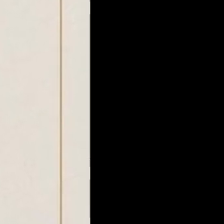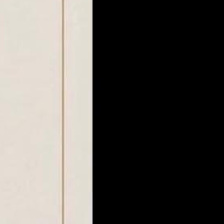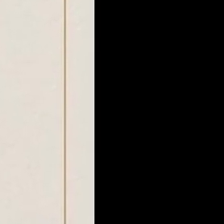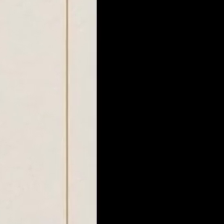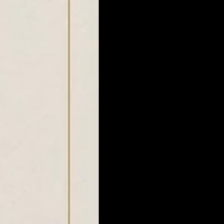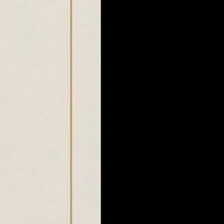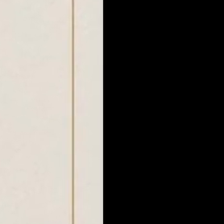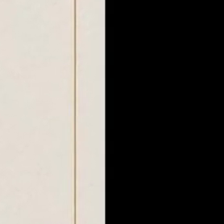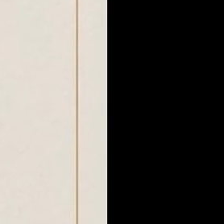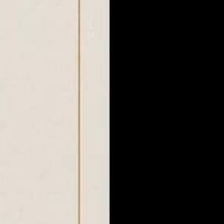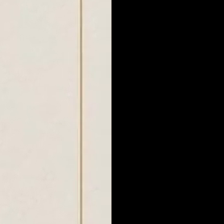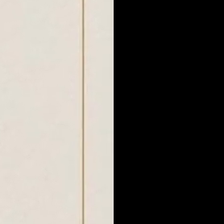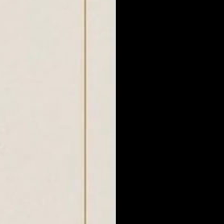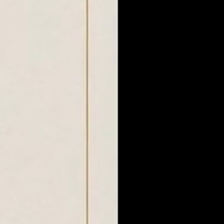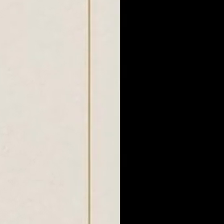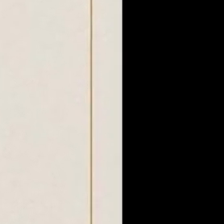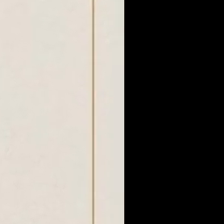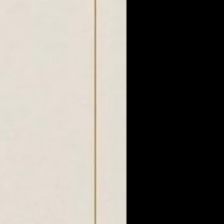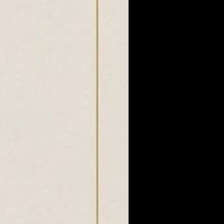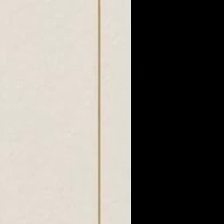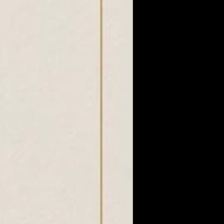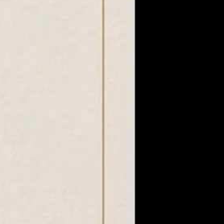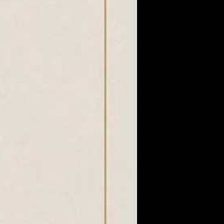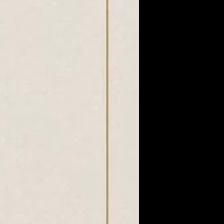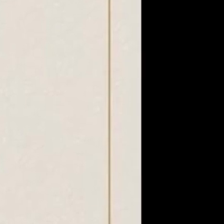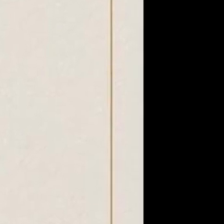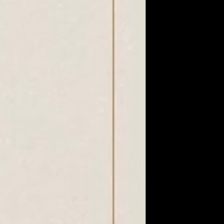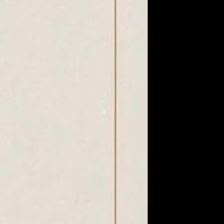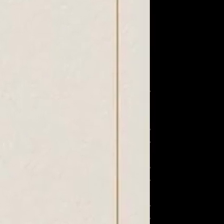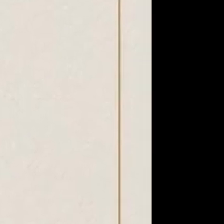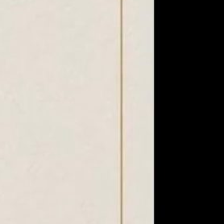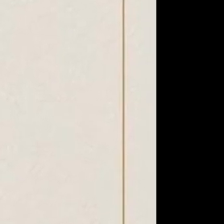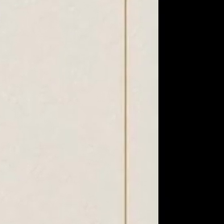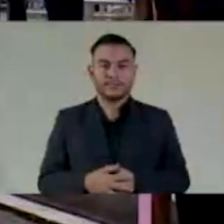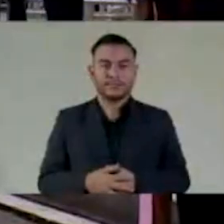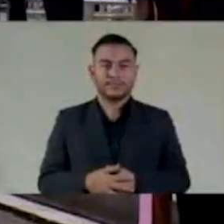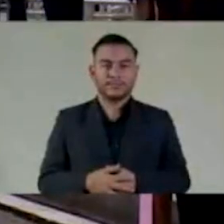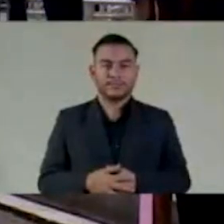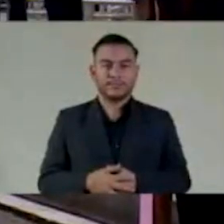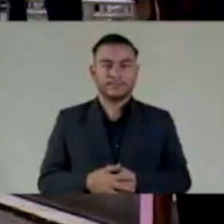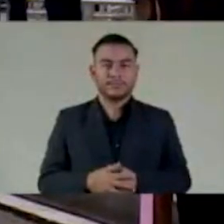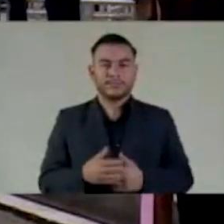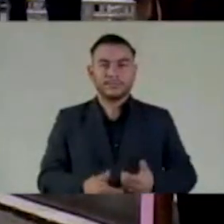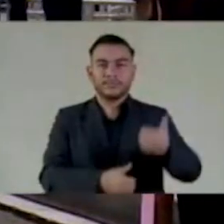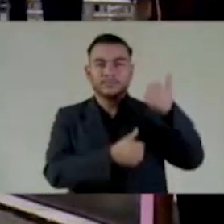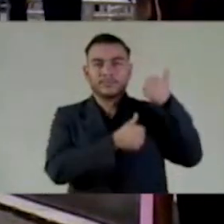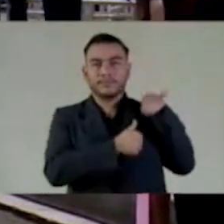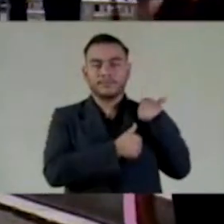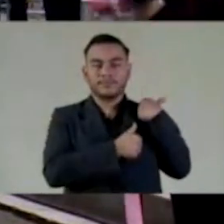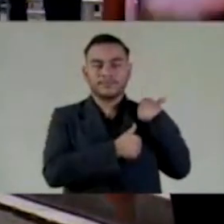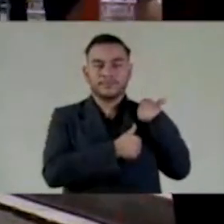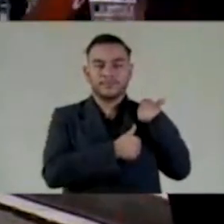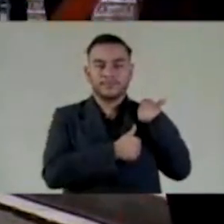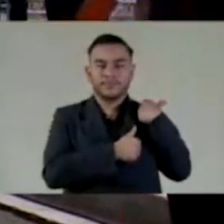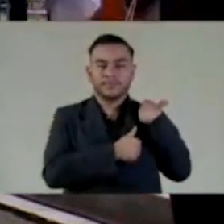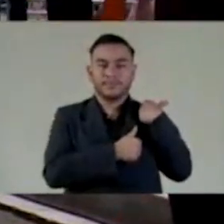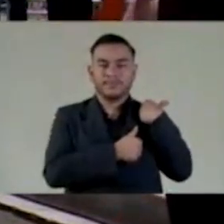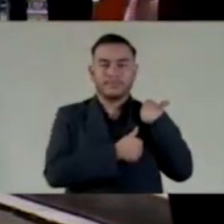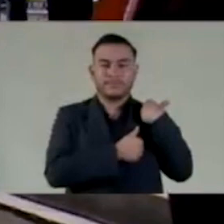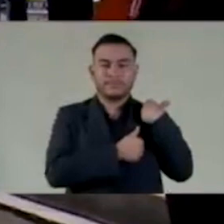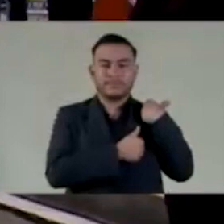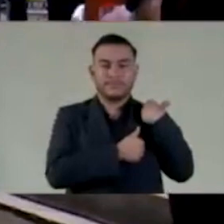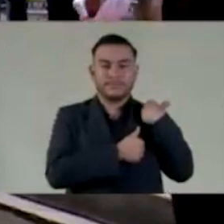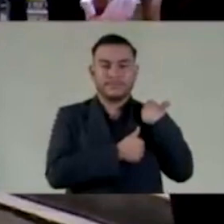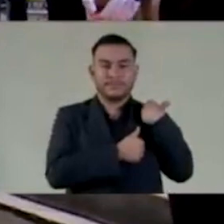todo el pueblo salvadoreño a la toma de posesión en el centro histórico de san salvador cabe mencionar que las tomas de posesiones se han llevado a cabo